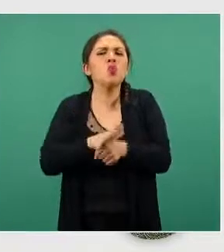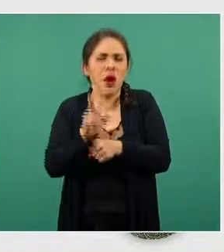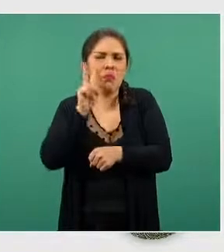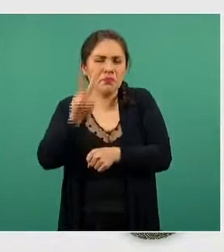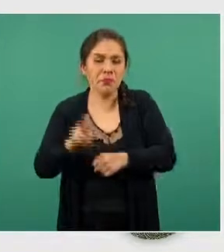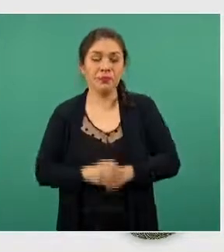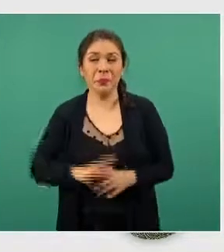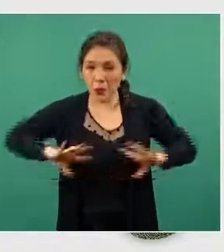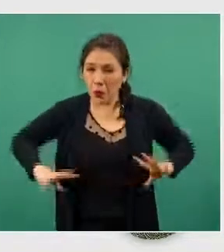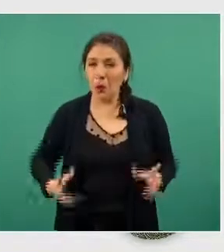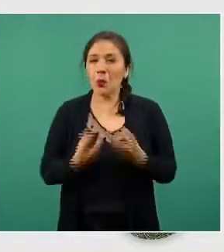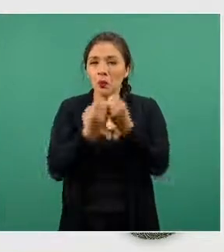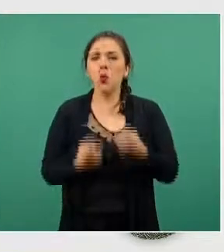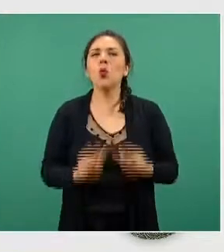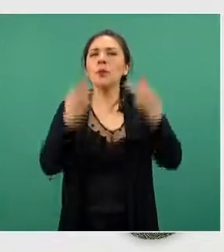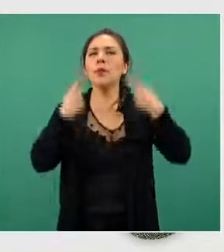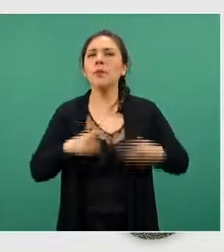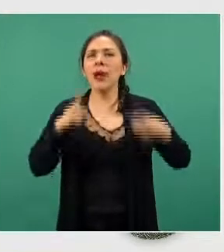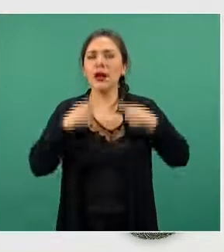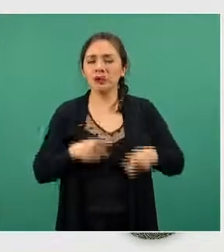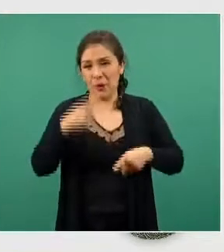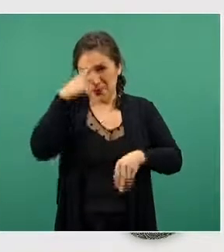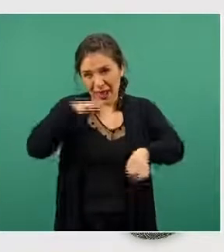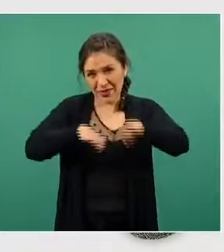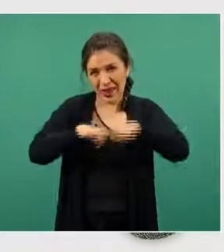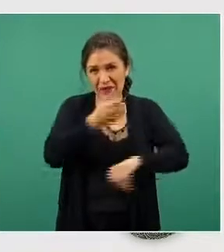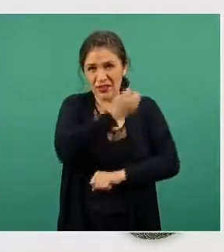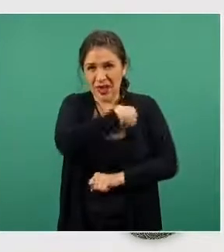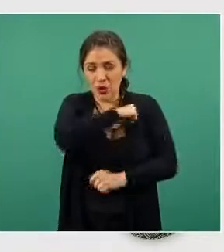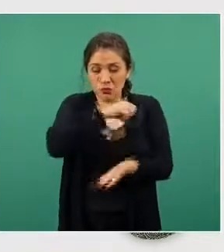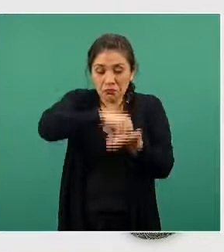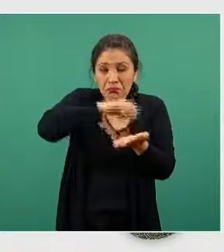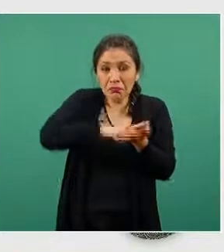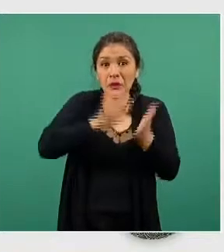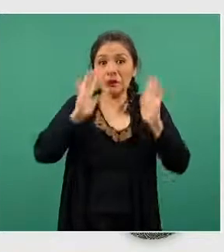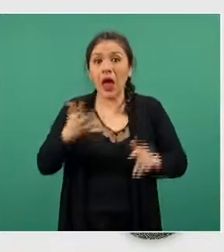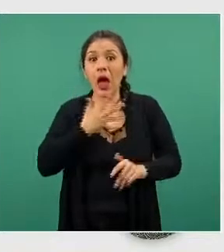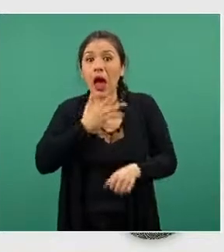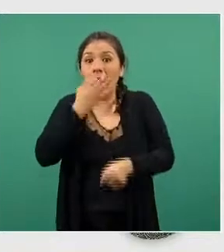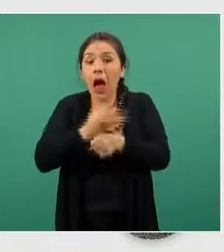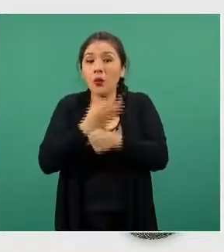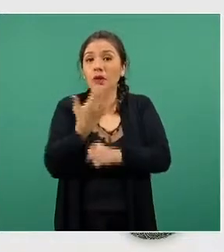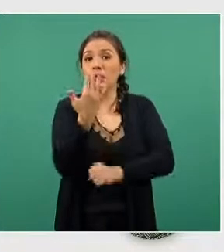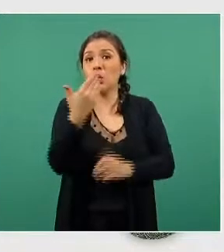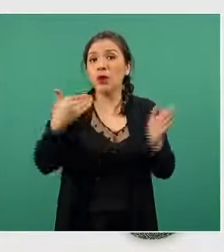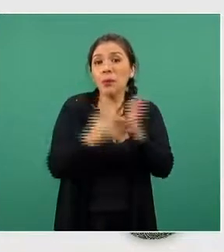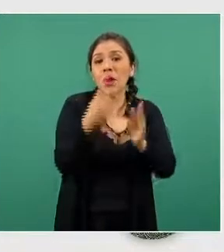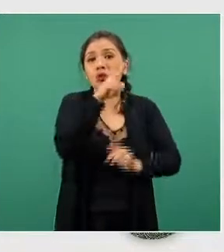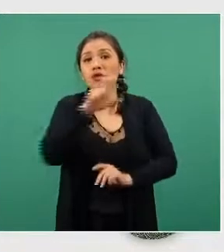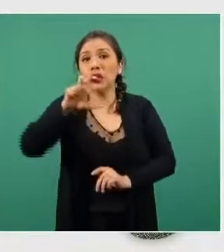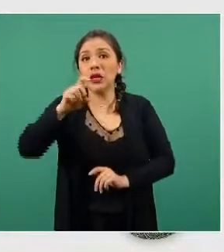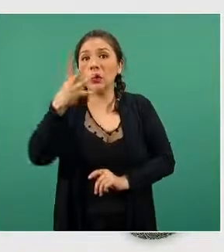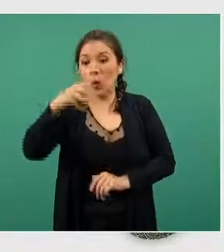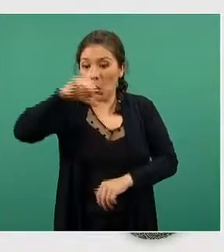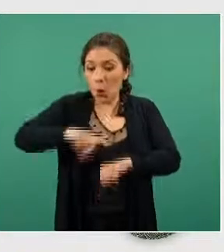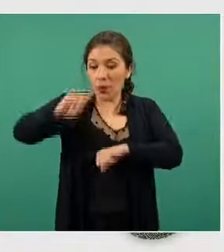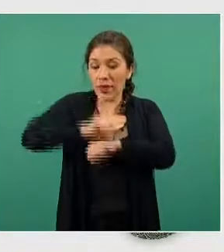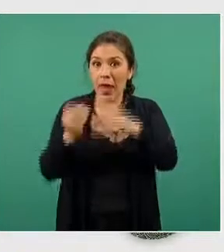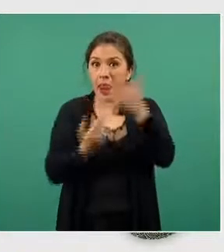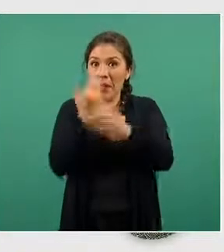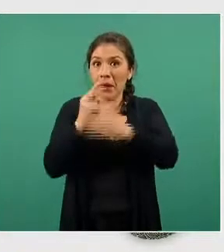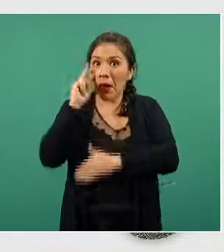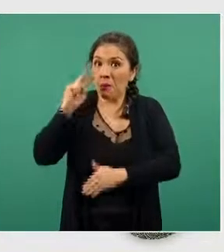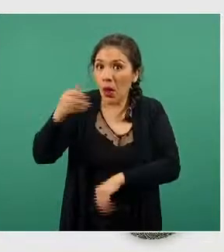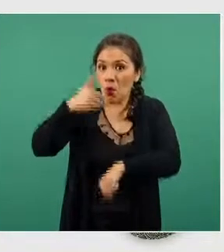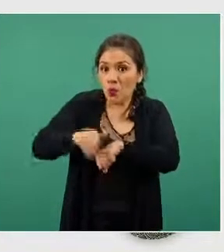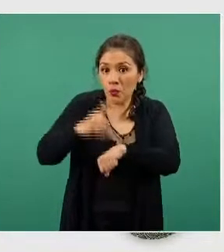El total de personas o personal de salud registrado en la plataforma hasta el momento son 50,834 hasta esta mañana.